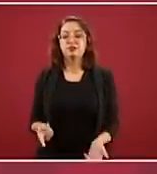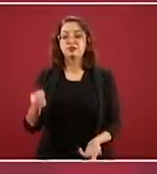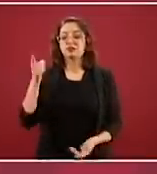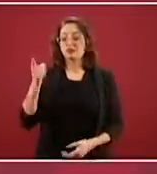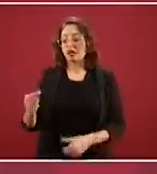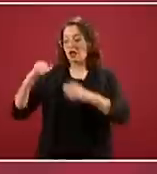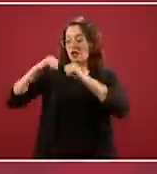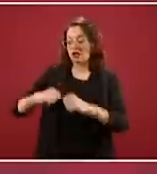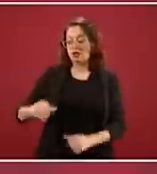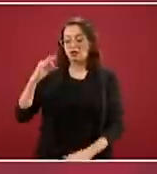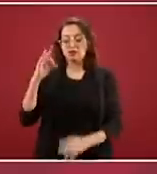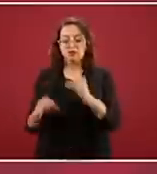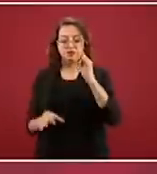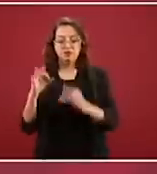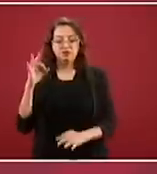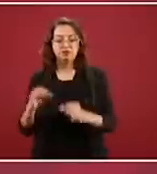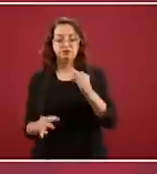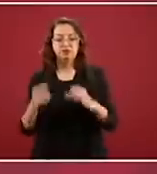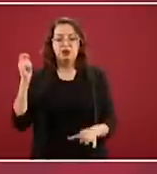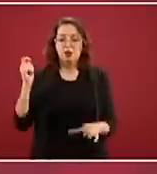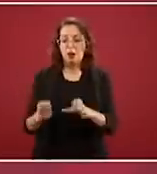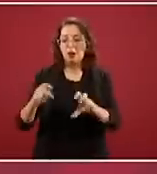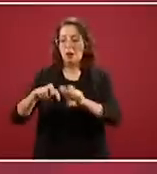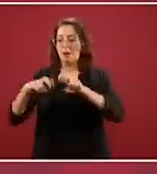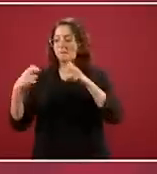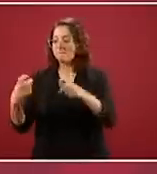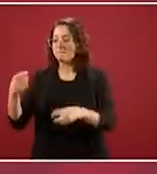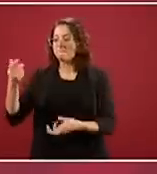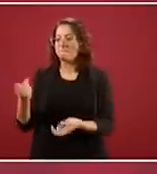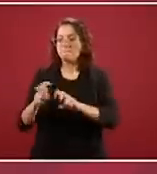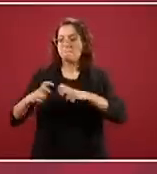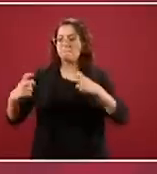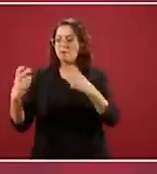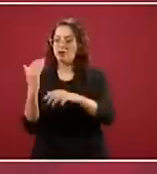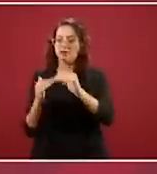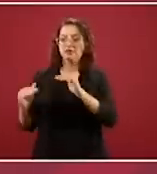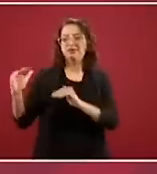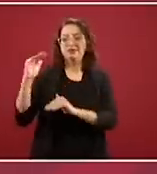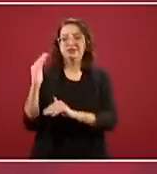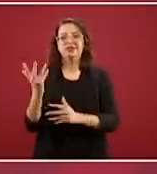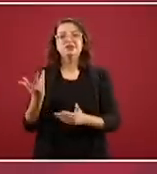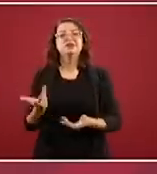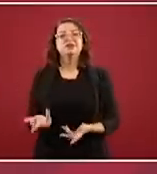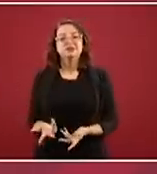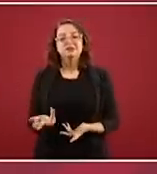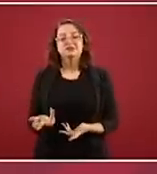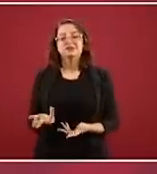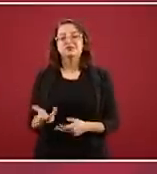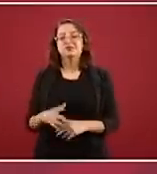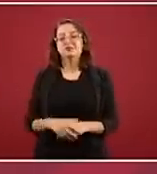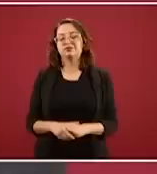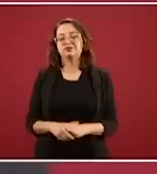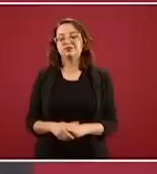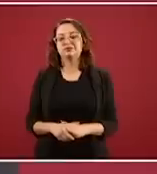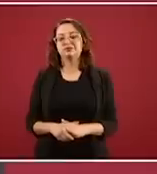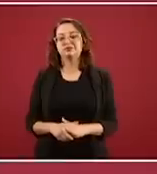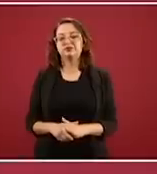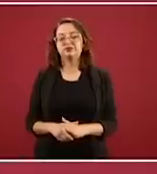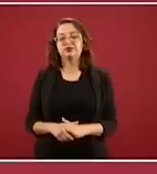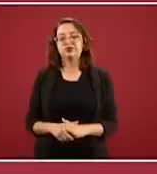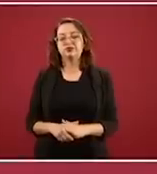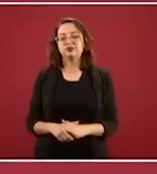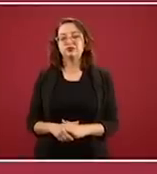Judicial, de jueces, de magistrados, ministros. Les comentaba yo